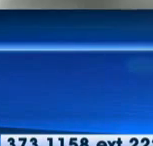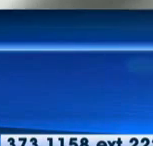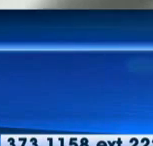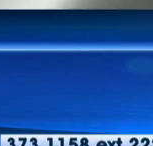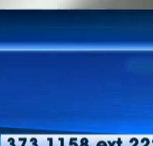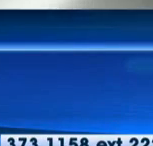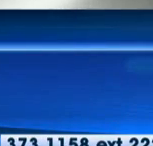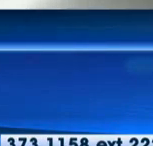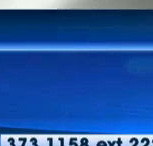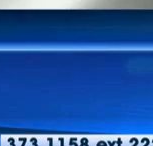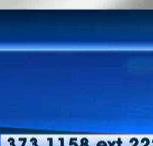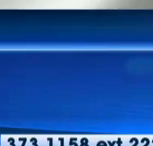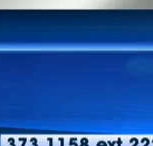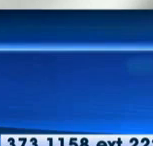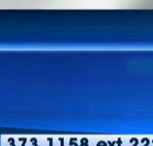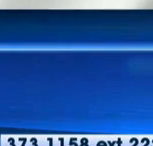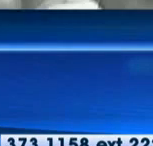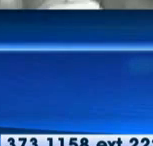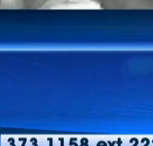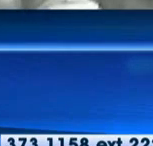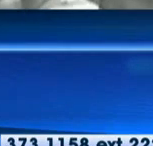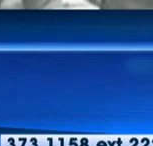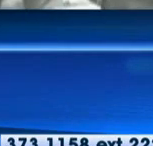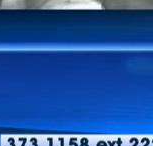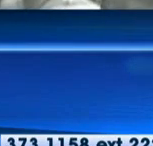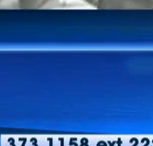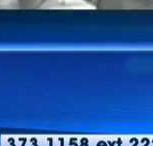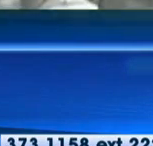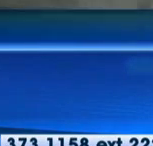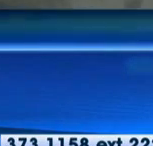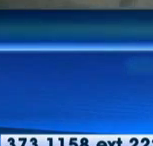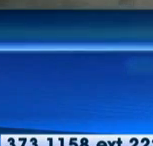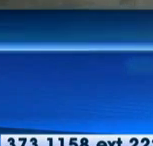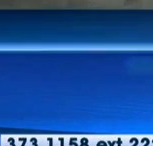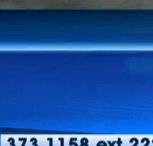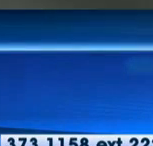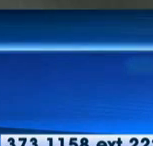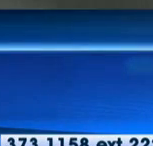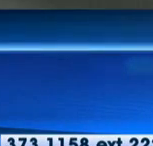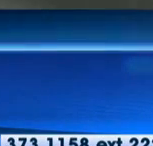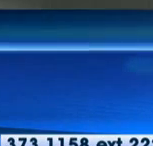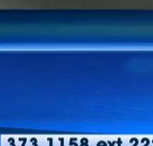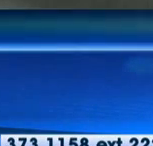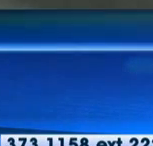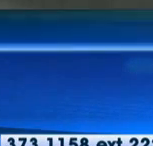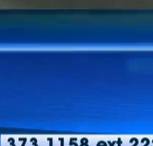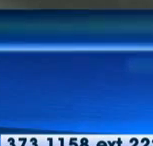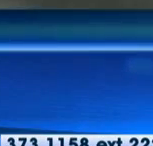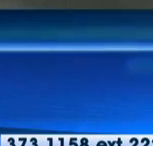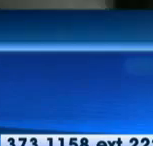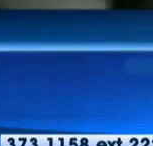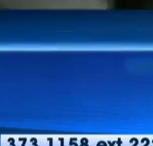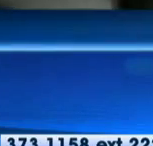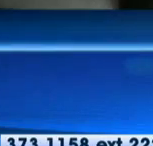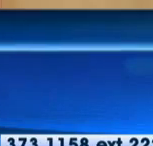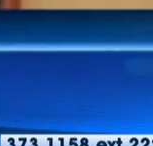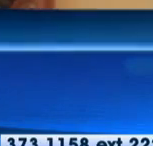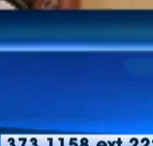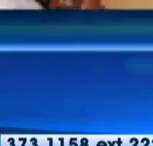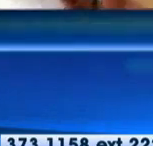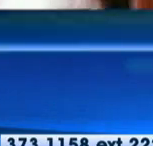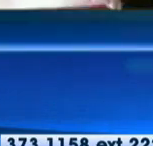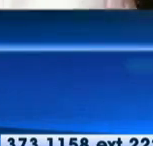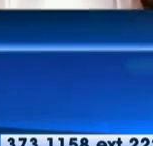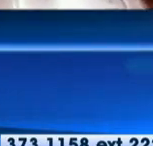se presenta en el populoso sector de Monte Sinaí. No pueden perderse los detalles. Un desgarrador testimonio de la madre